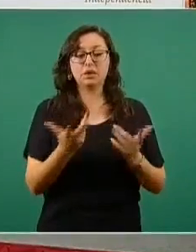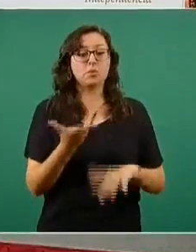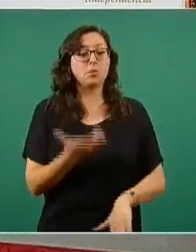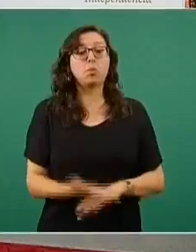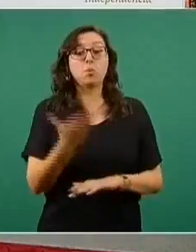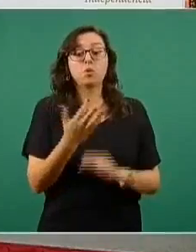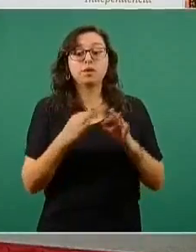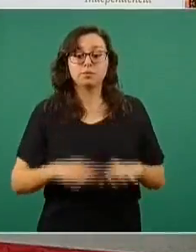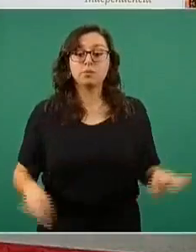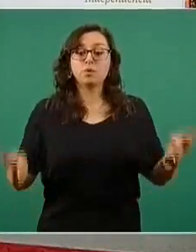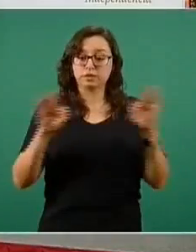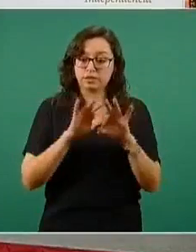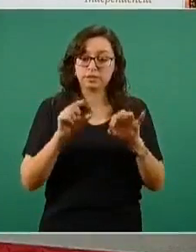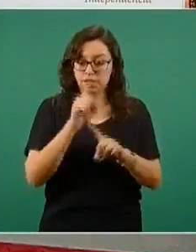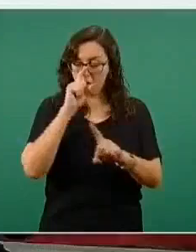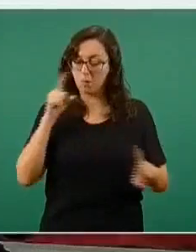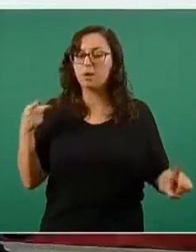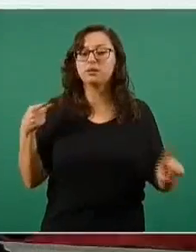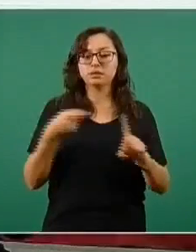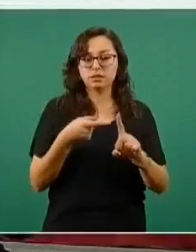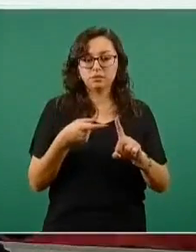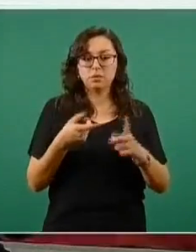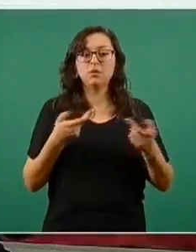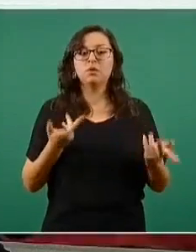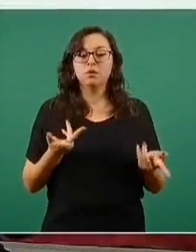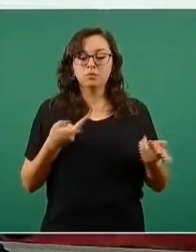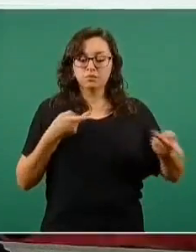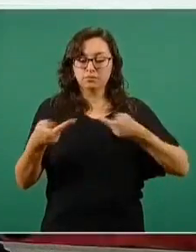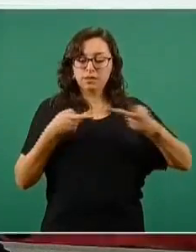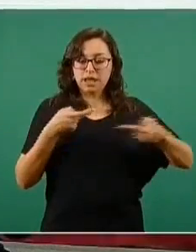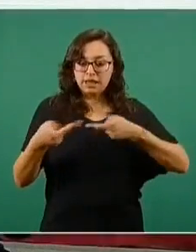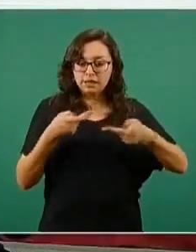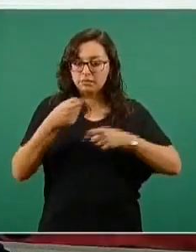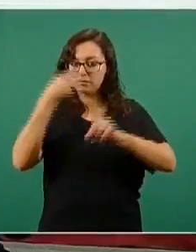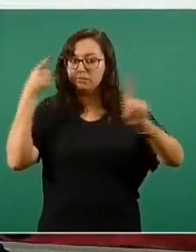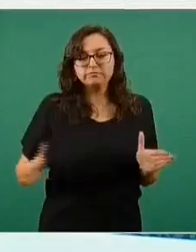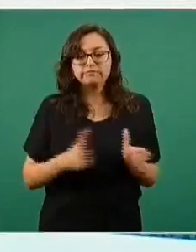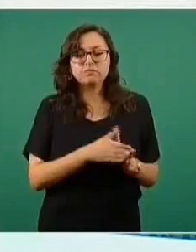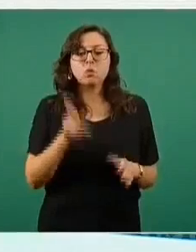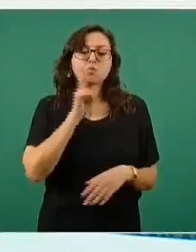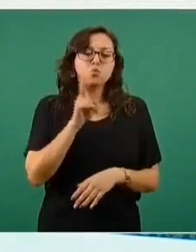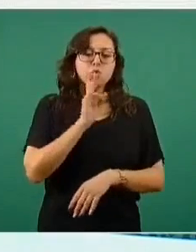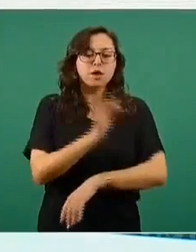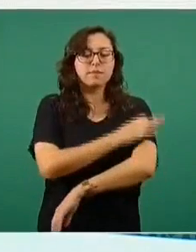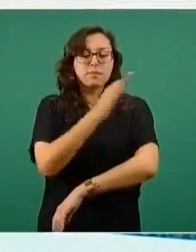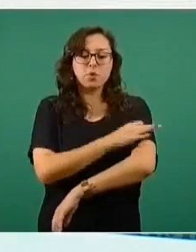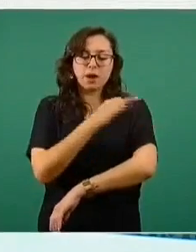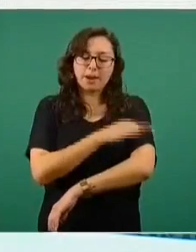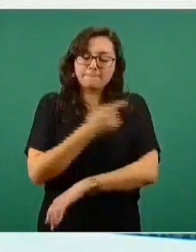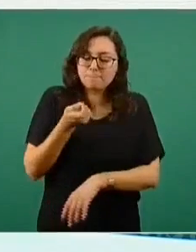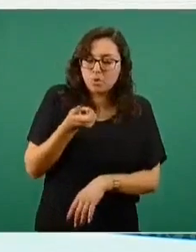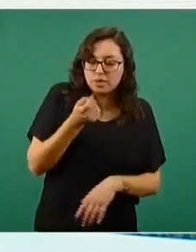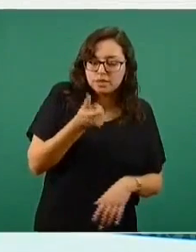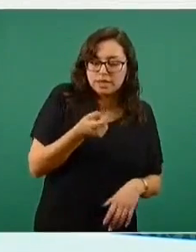vacunación. López-Gatell, de 51 años, ha sido uno de los funcionarios del gobierno mexicano que se ha mostrado reacio a